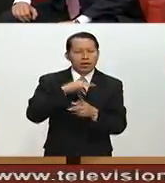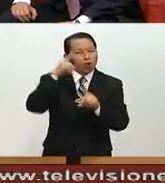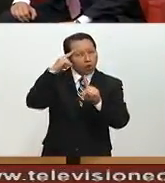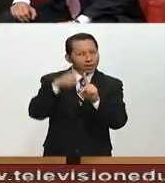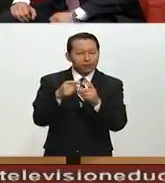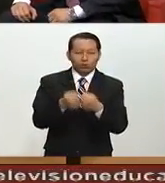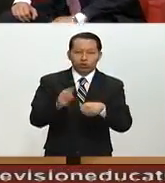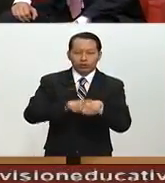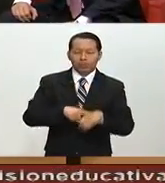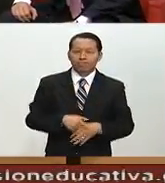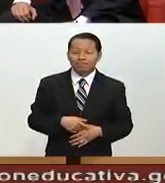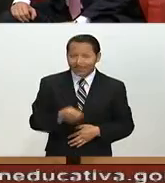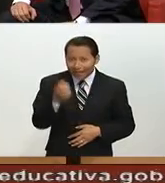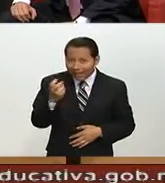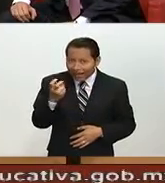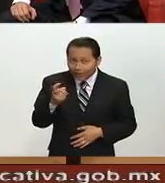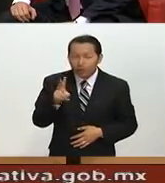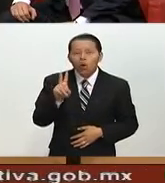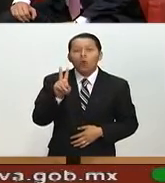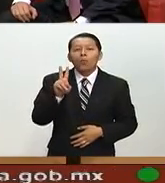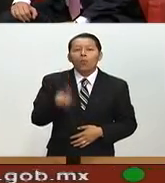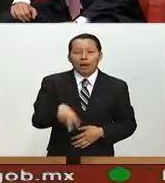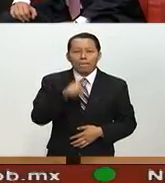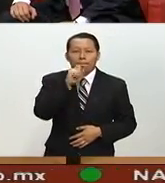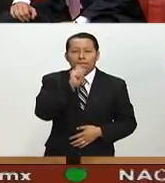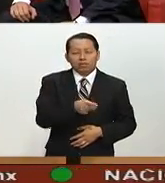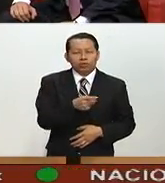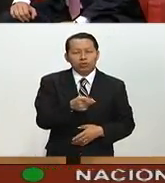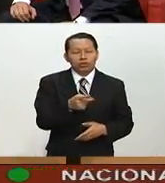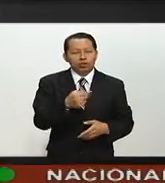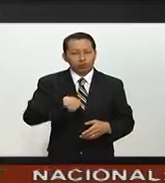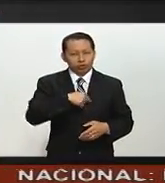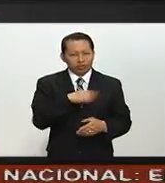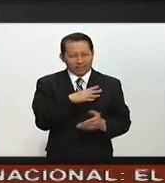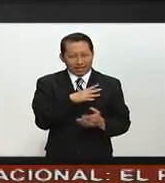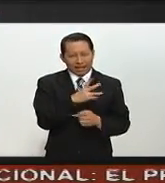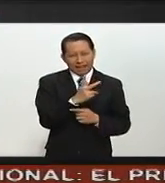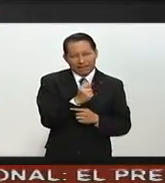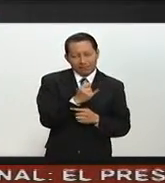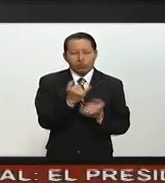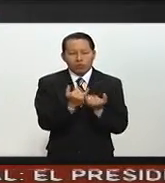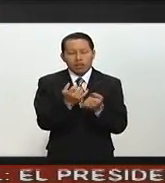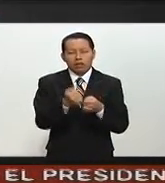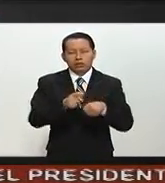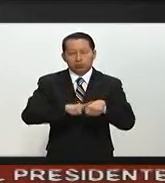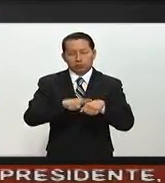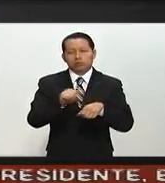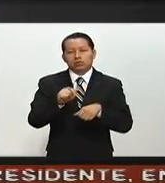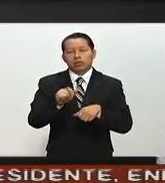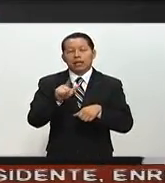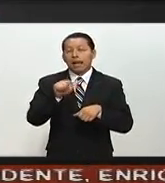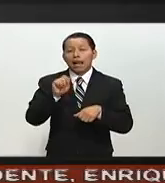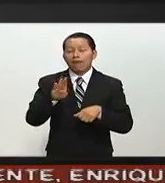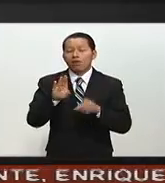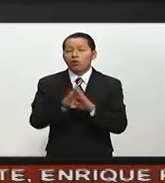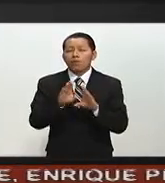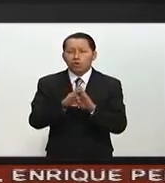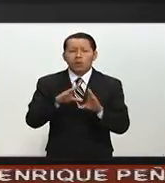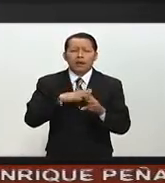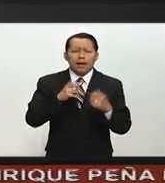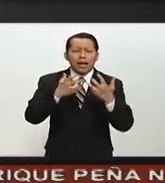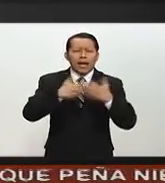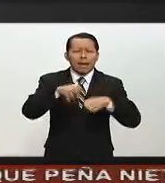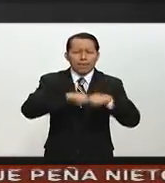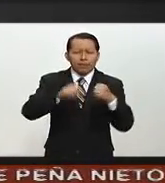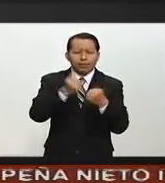Juan. Exactamente, pues justamente lo que hacemos desde Disruptivo TV y Social Lab es promover el emprendimiento social y dar las herramientas